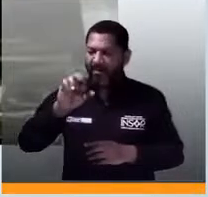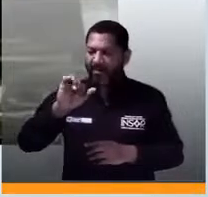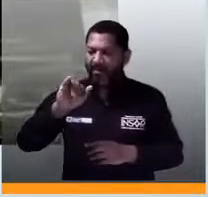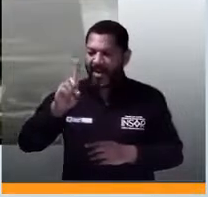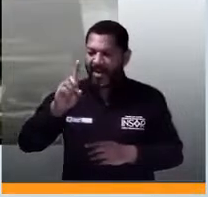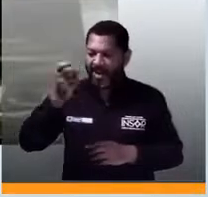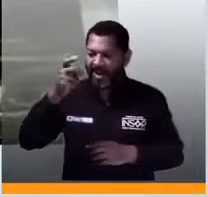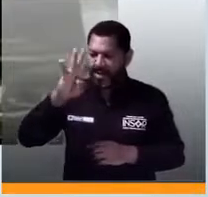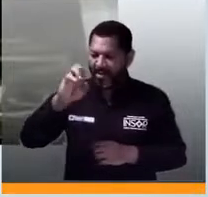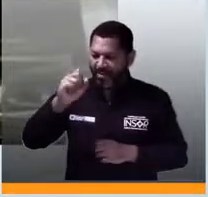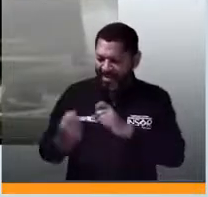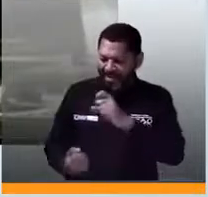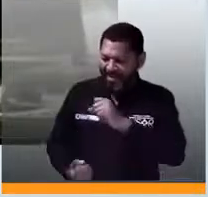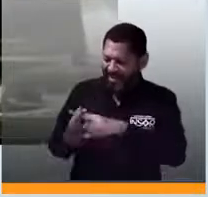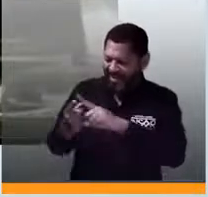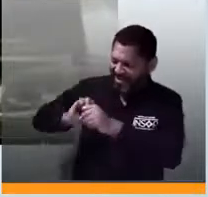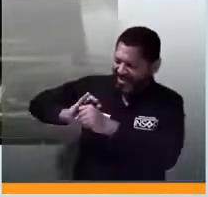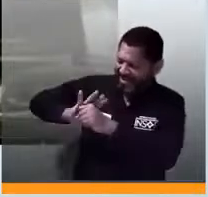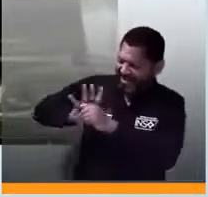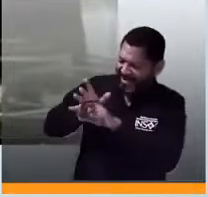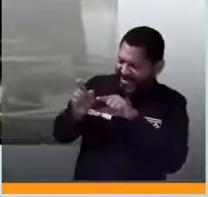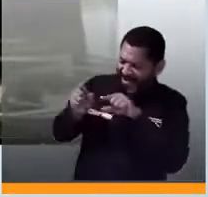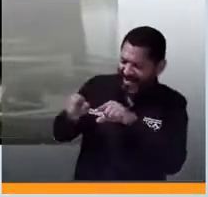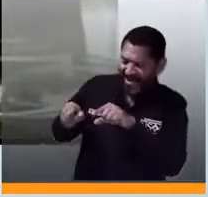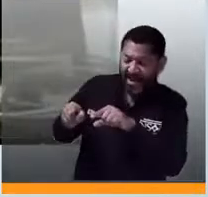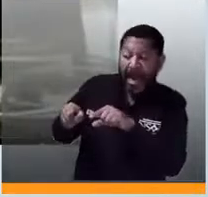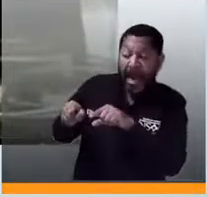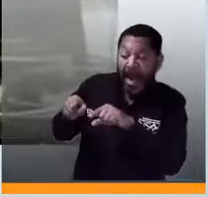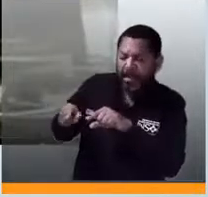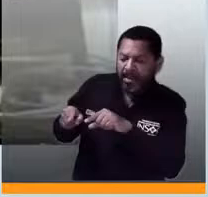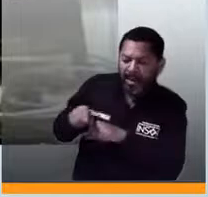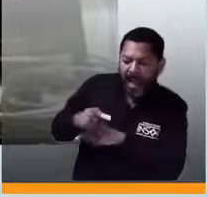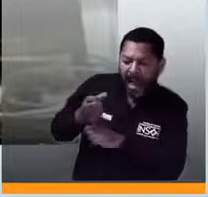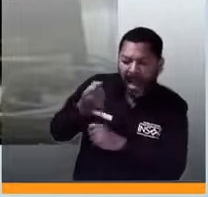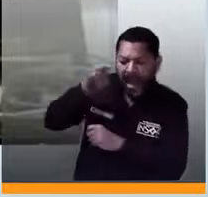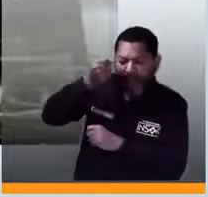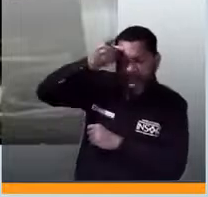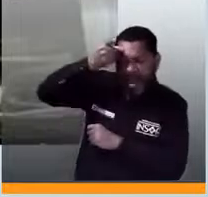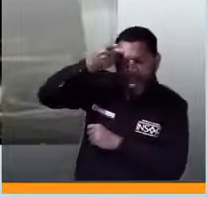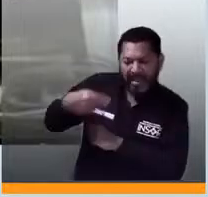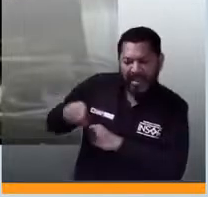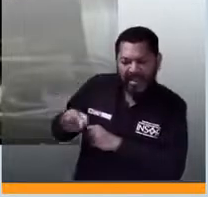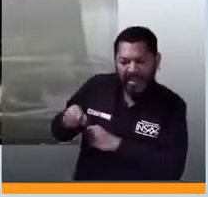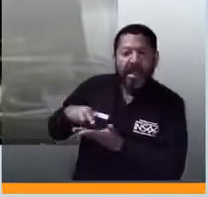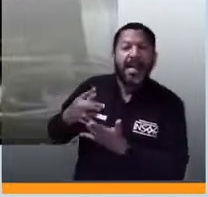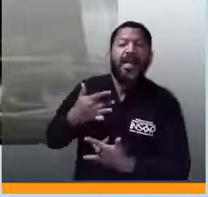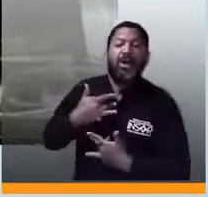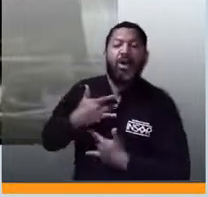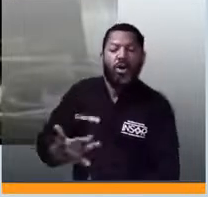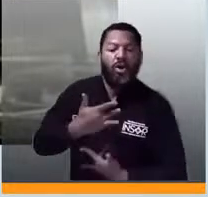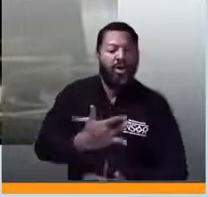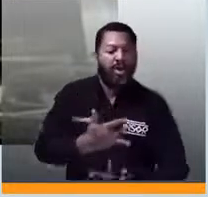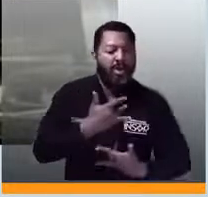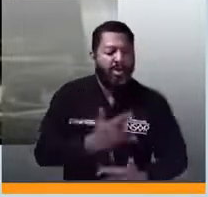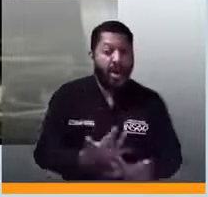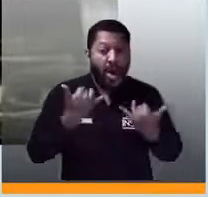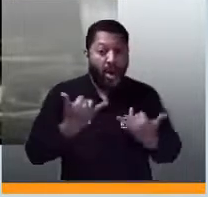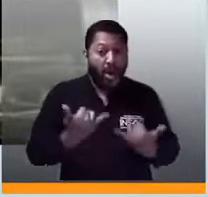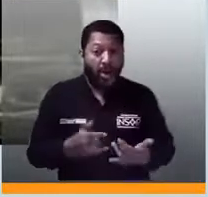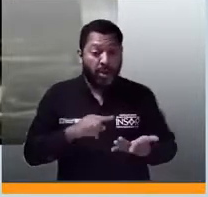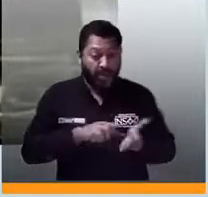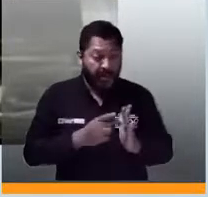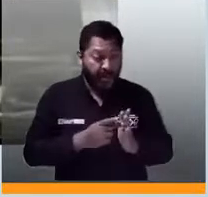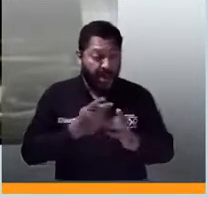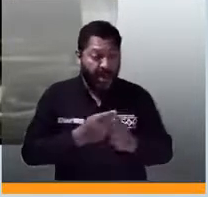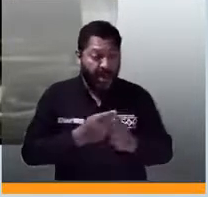Hemos descubierto la importancia de la solidaridad. Hemos visto que hay un modelo económico que hay que superar.